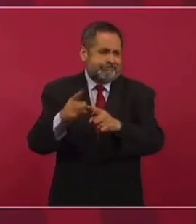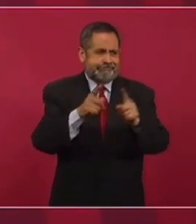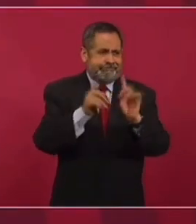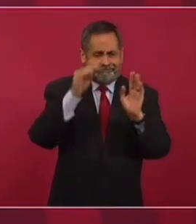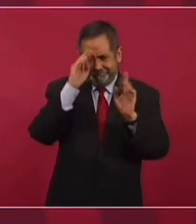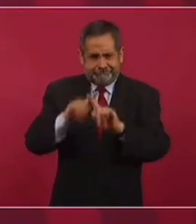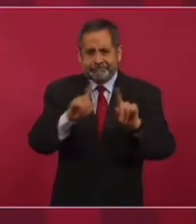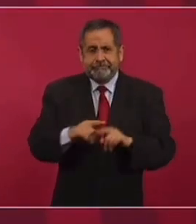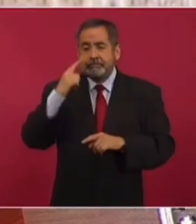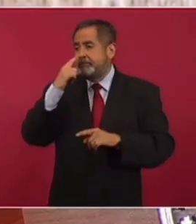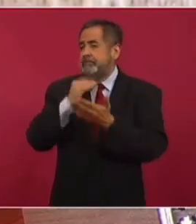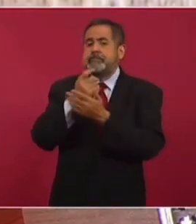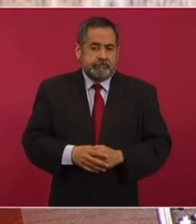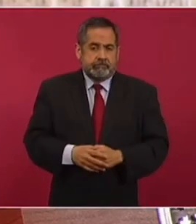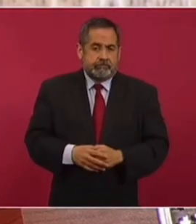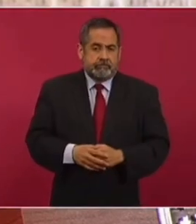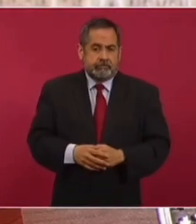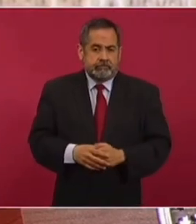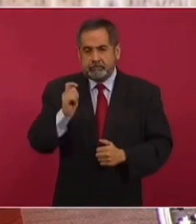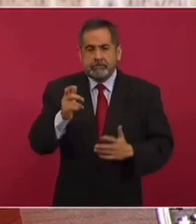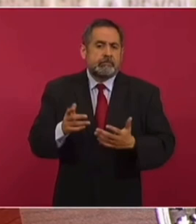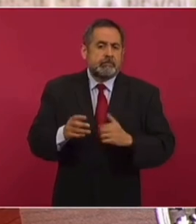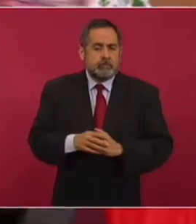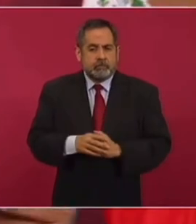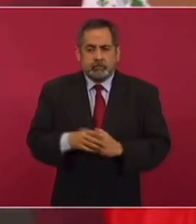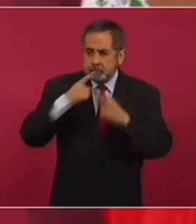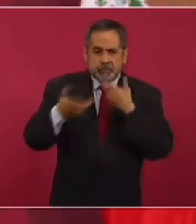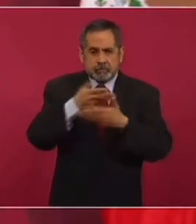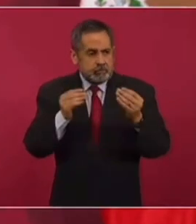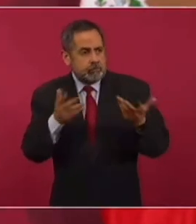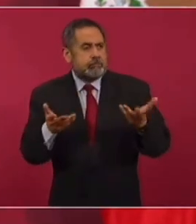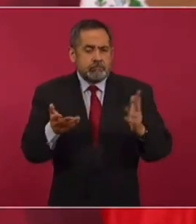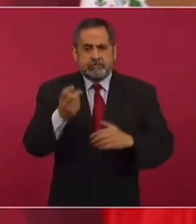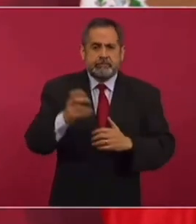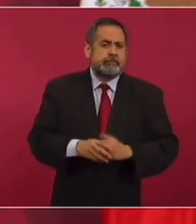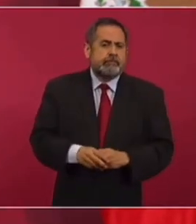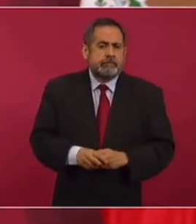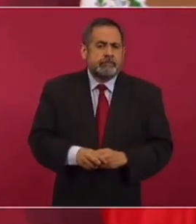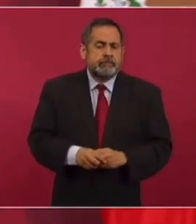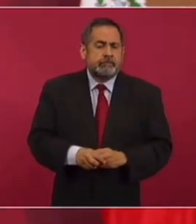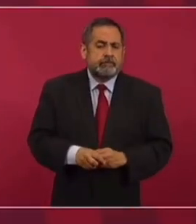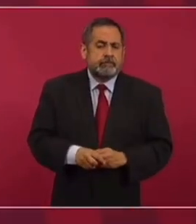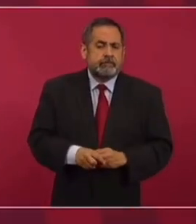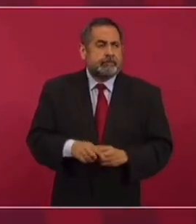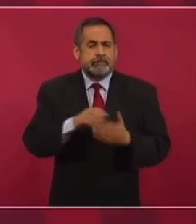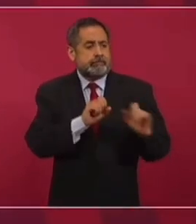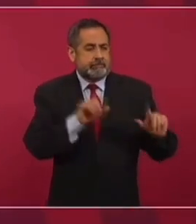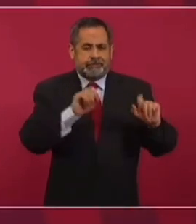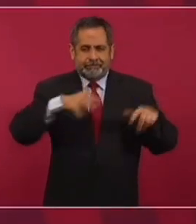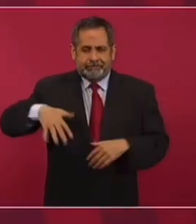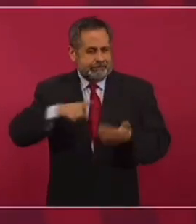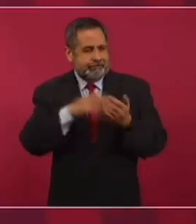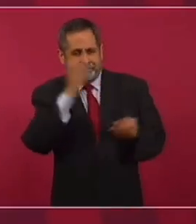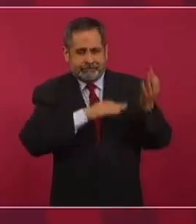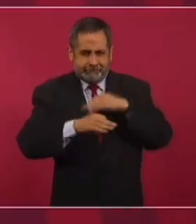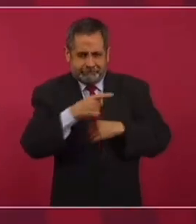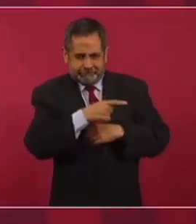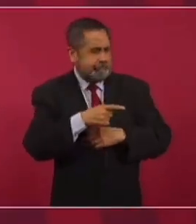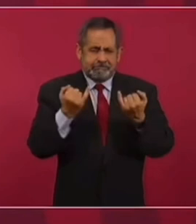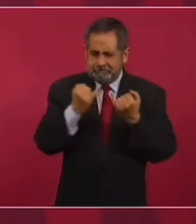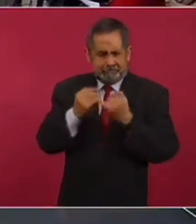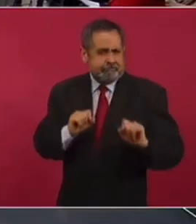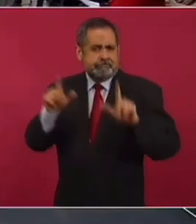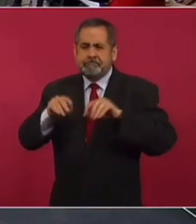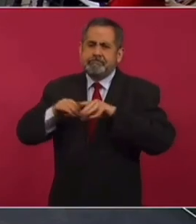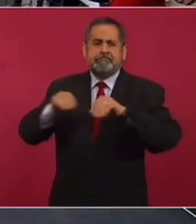No, la democracia es pluralidad. Todo es cuestión de debatir. Así como salen todas estas noticias falsas, así